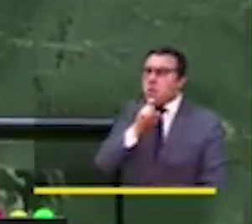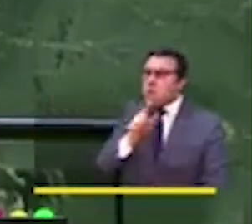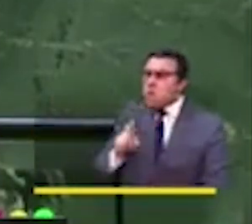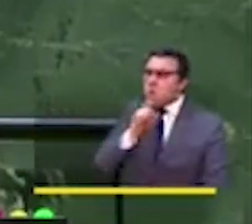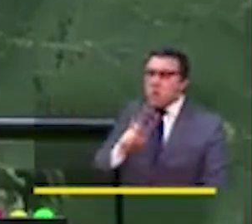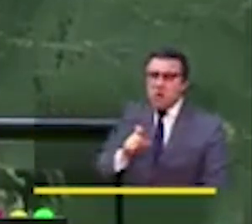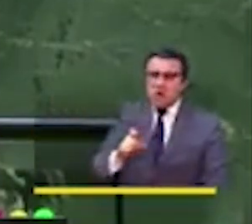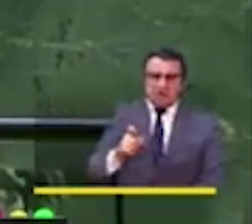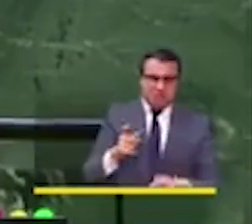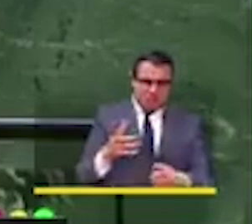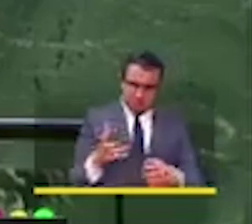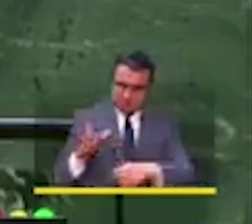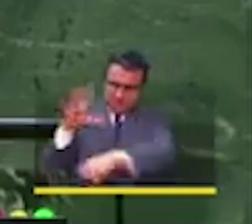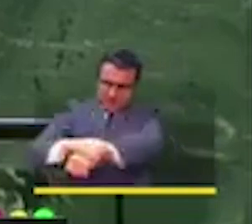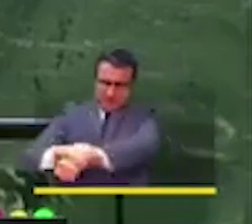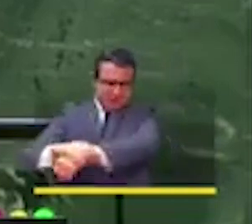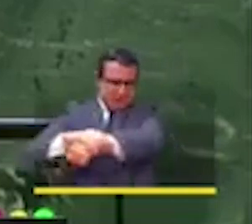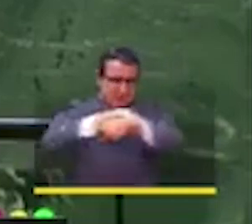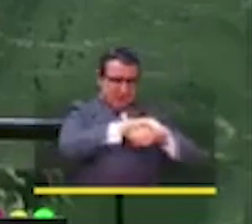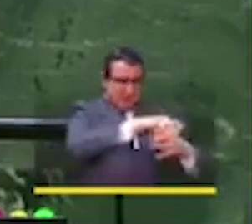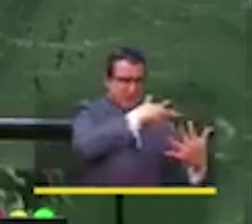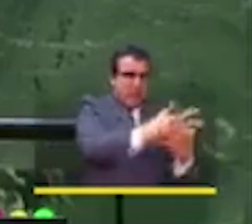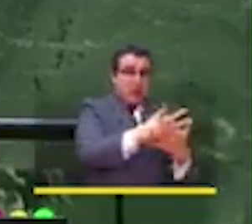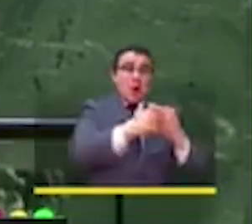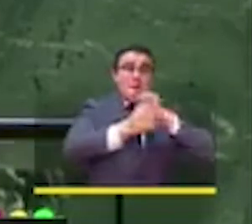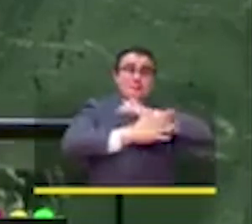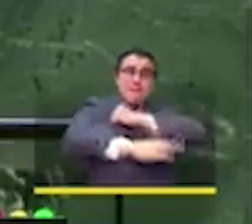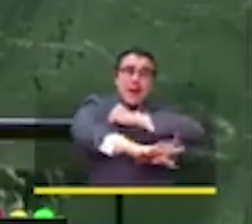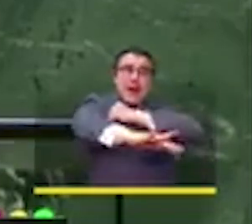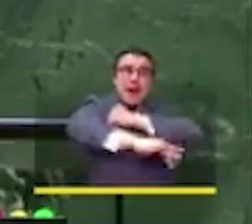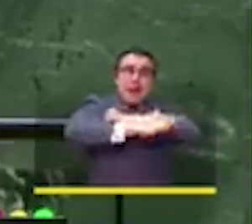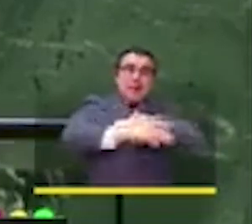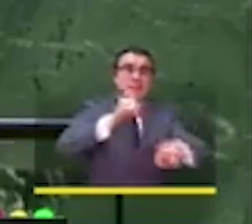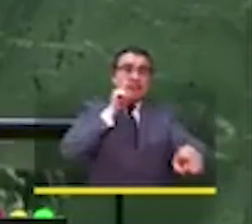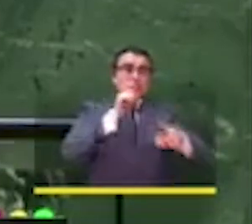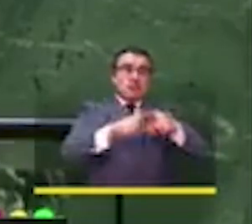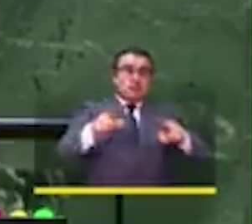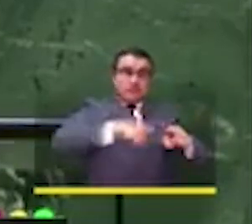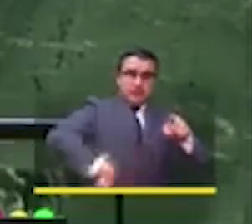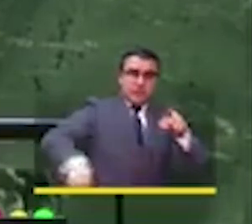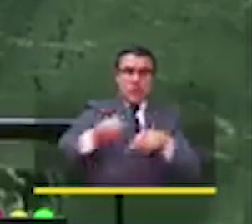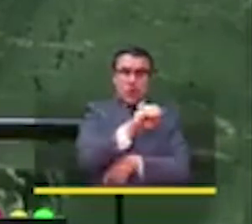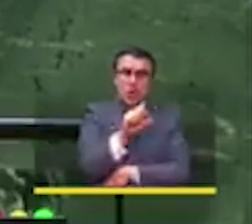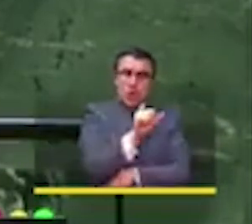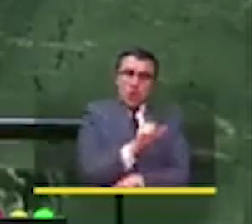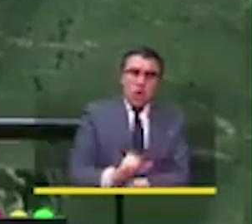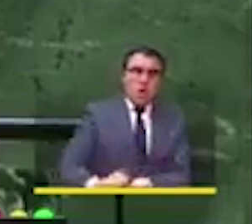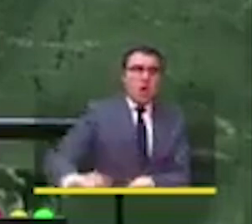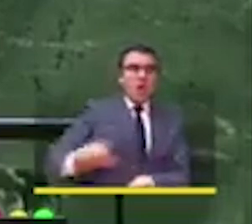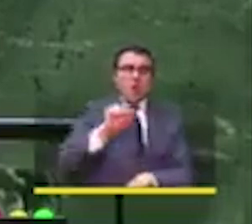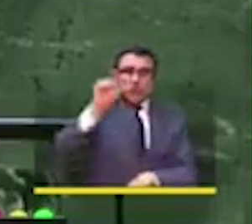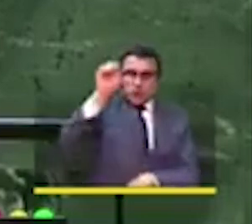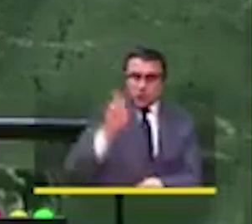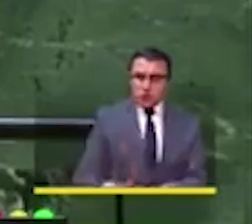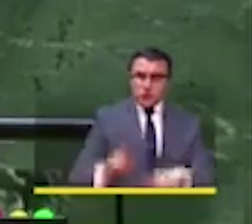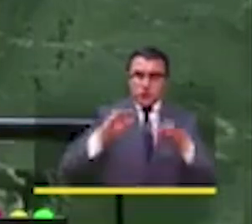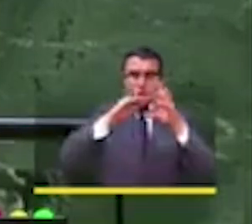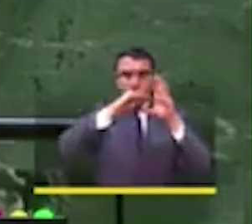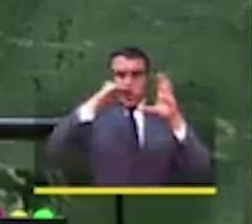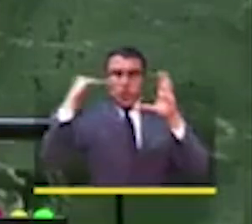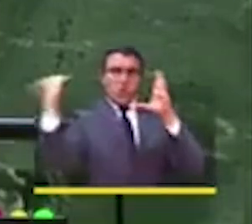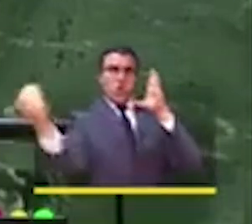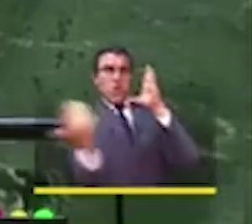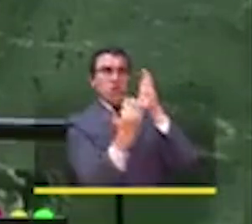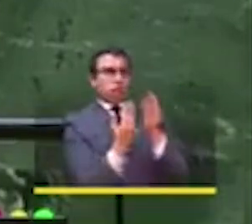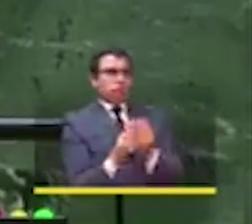las cárceles las han puesto en el mar para que no pisen los hombres y mujeres del sur las